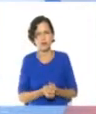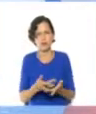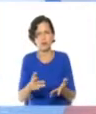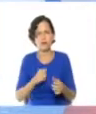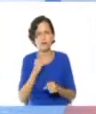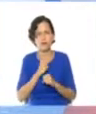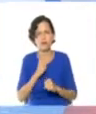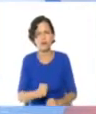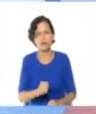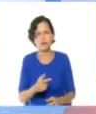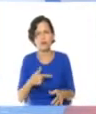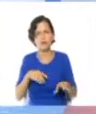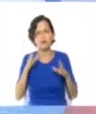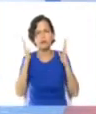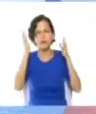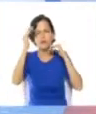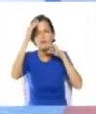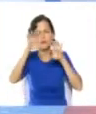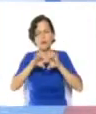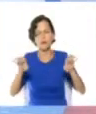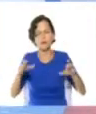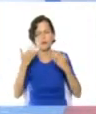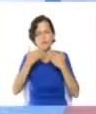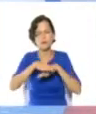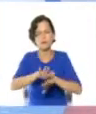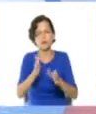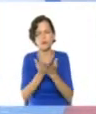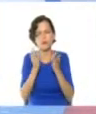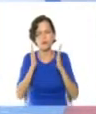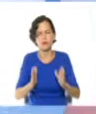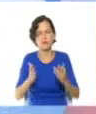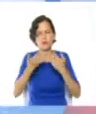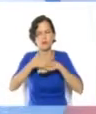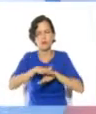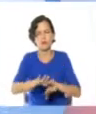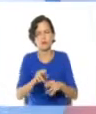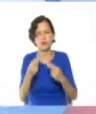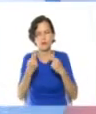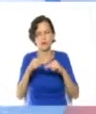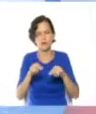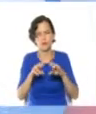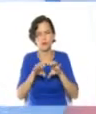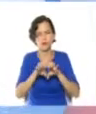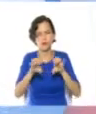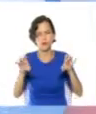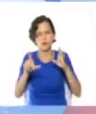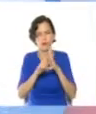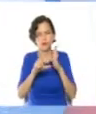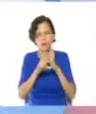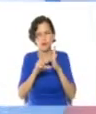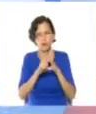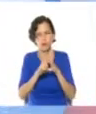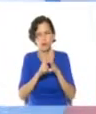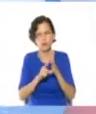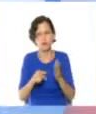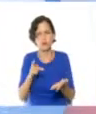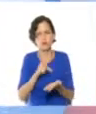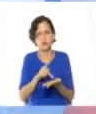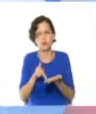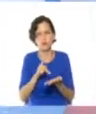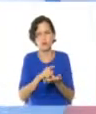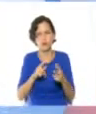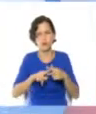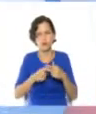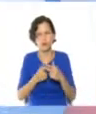fin de garantizar la atención educativa integral de los estudiantes que se encuentran integrados en los planteles de educación media, así como también para los participantes